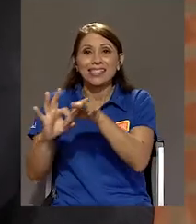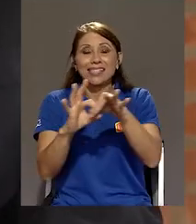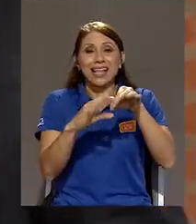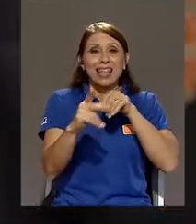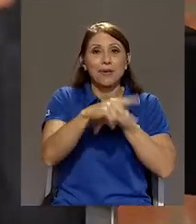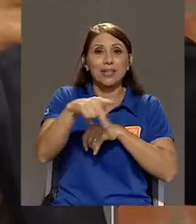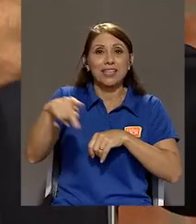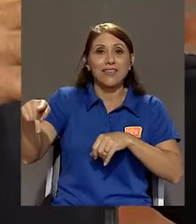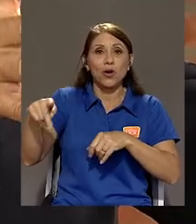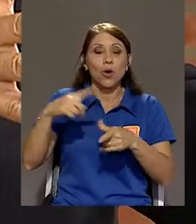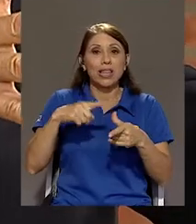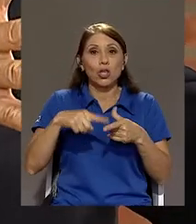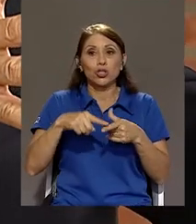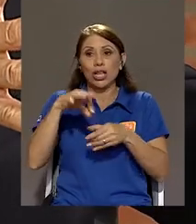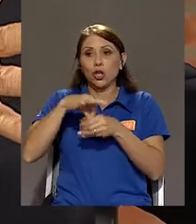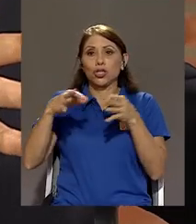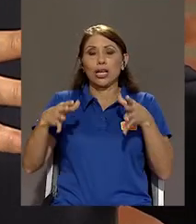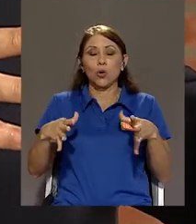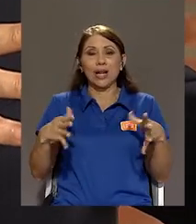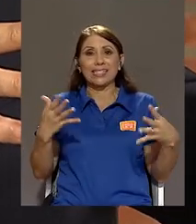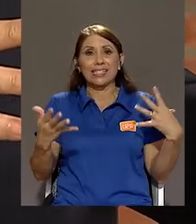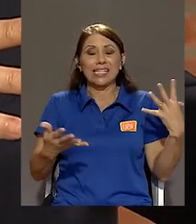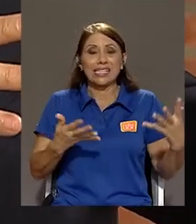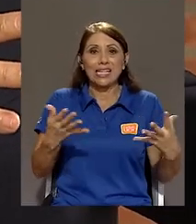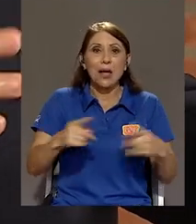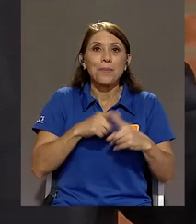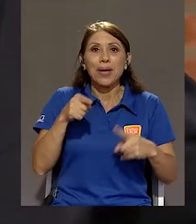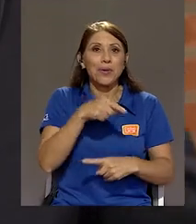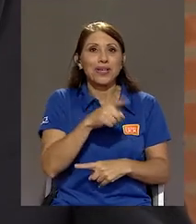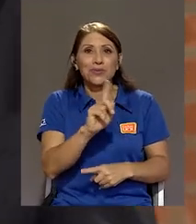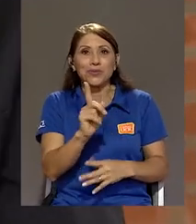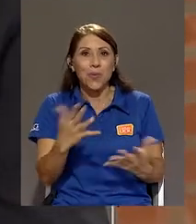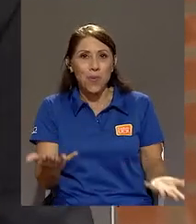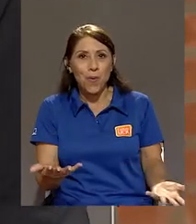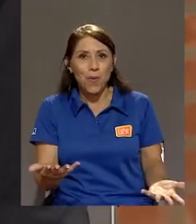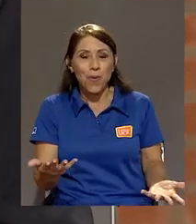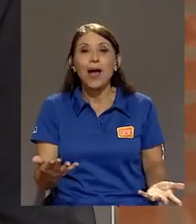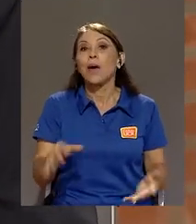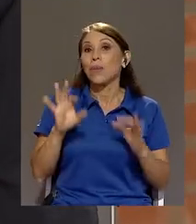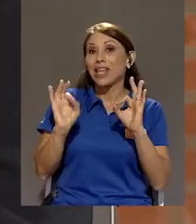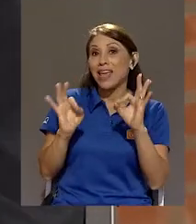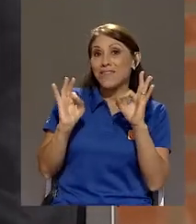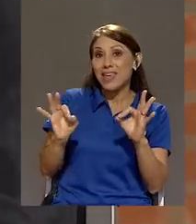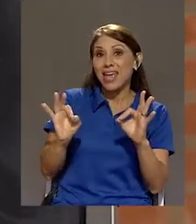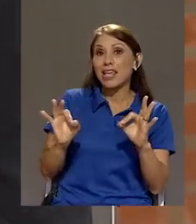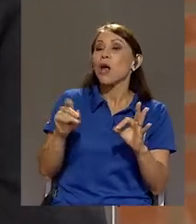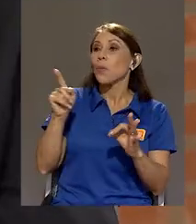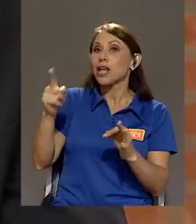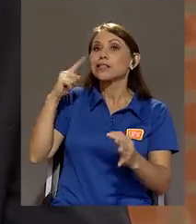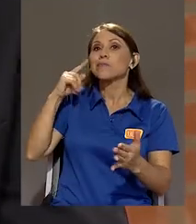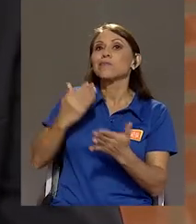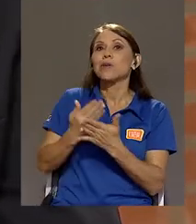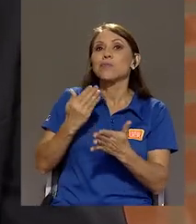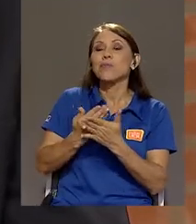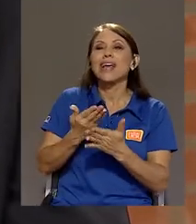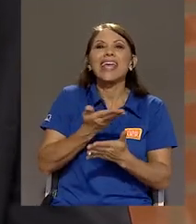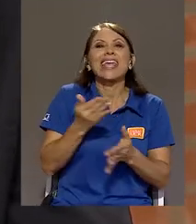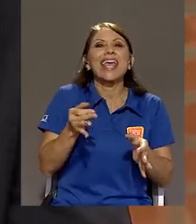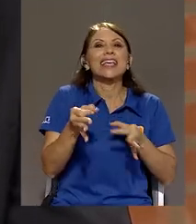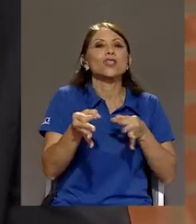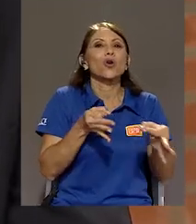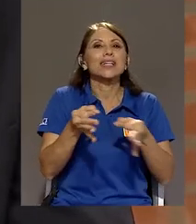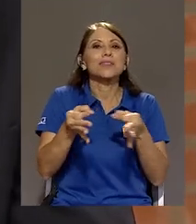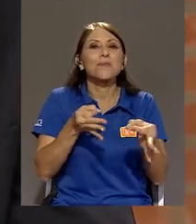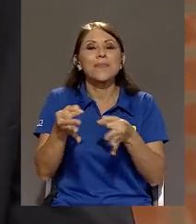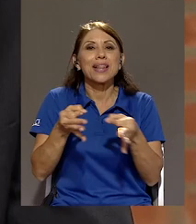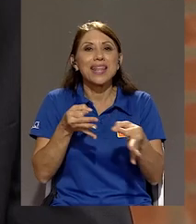paran de manos, pero estos agricultores estoy seguro que no se pararán de manos, por favor. Bueno, qué bien, porque eso permite ilustrar qué es lo que